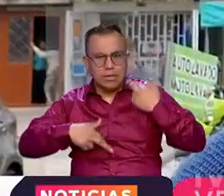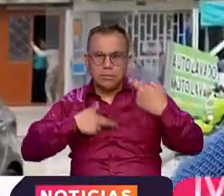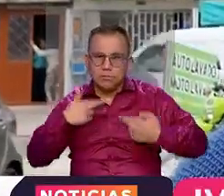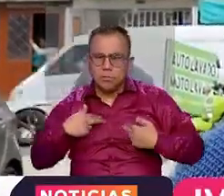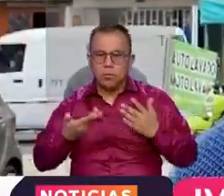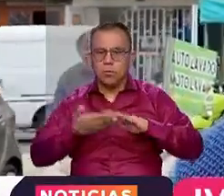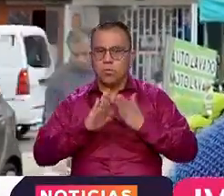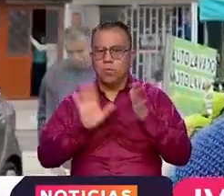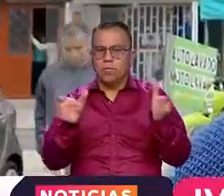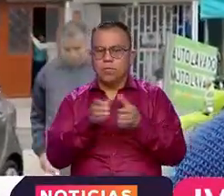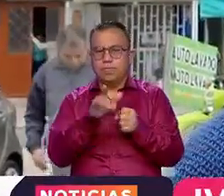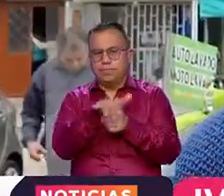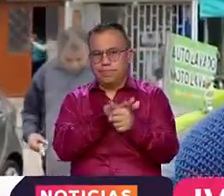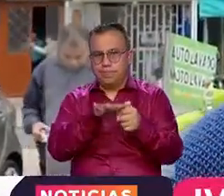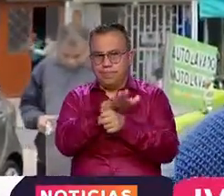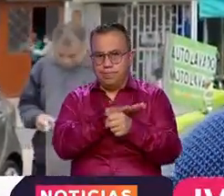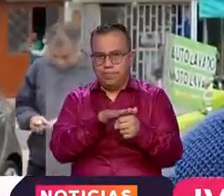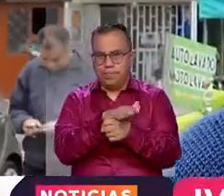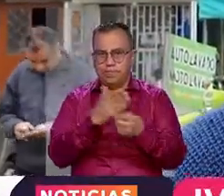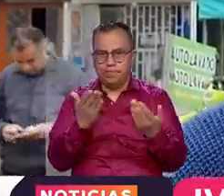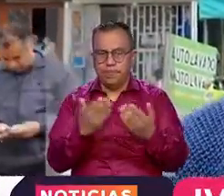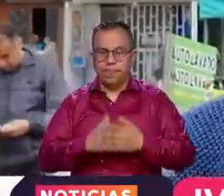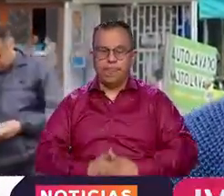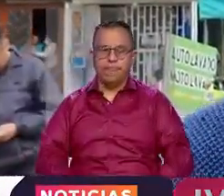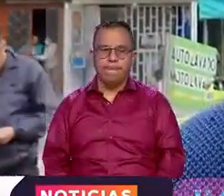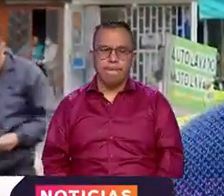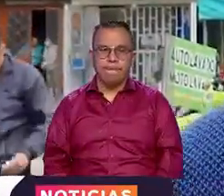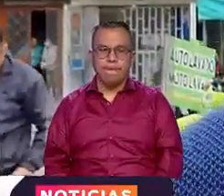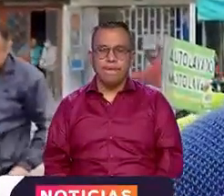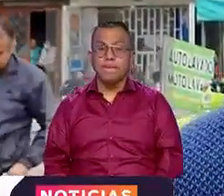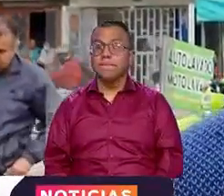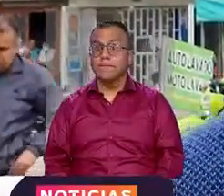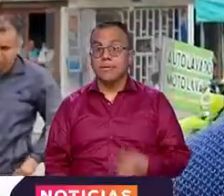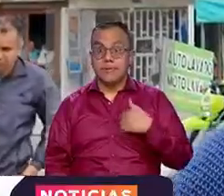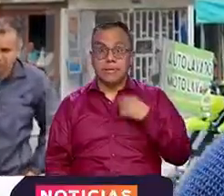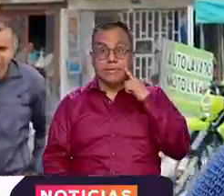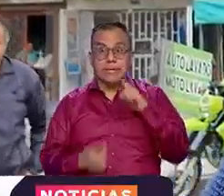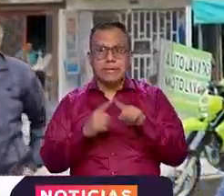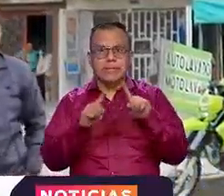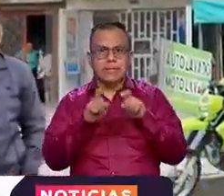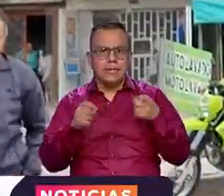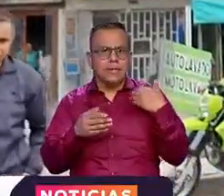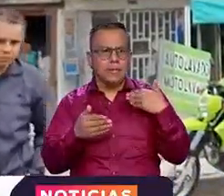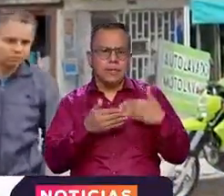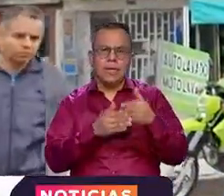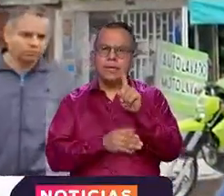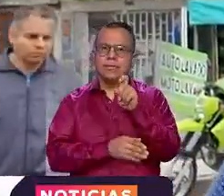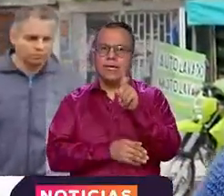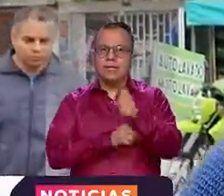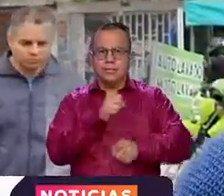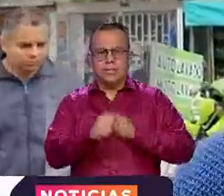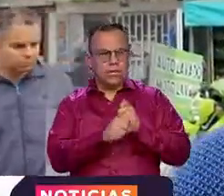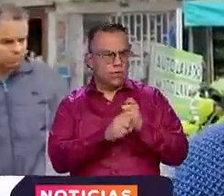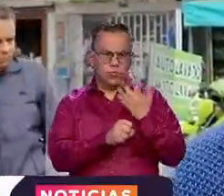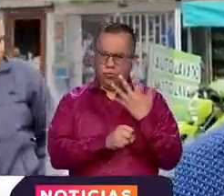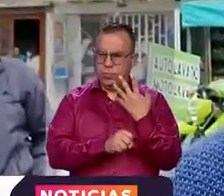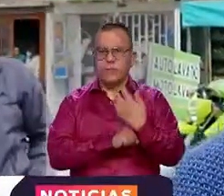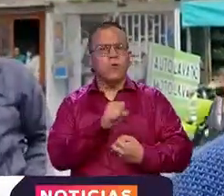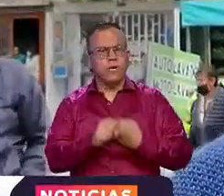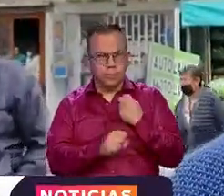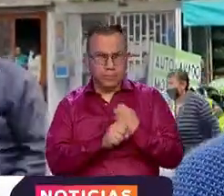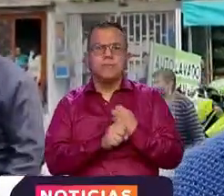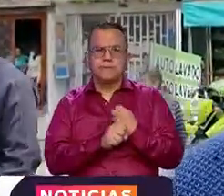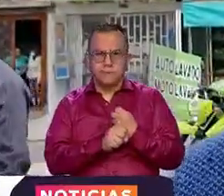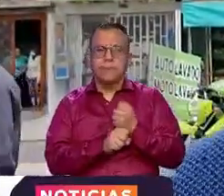de la comunidad del barrio de La Estancia. No voy a ser muy largo, desde hace 6 años o 5 años